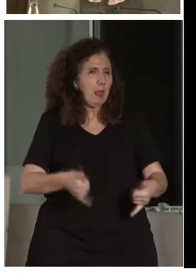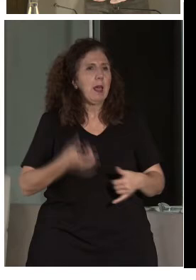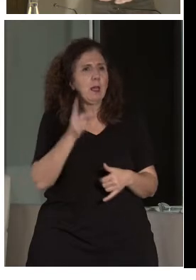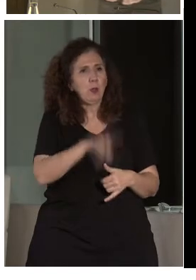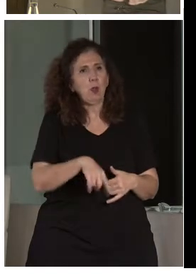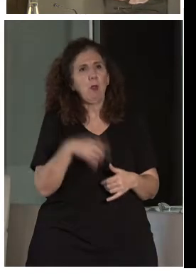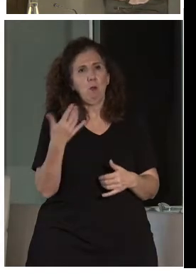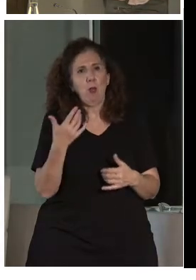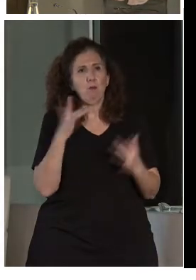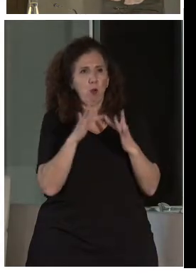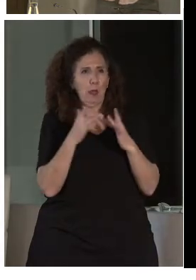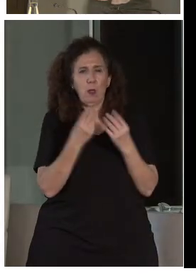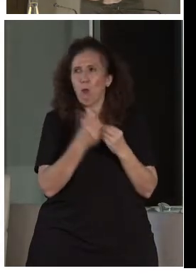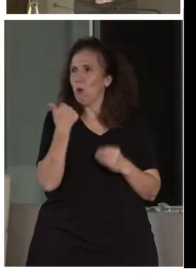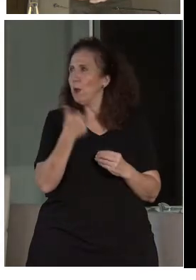¿vale?